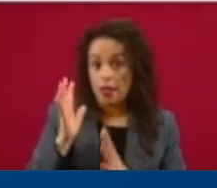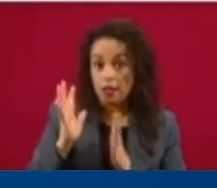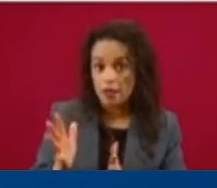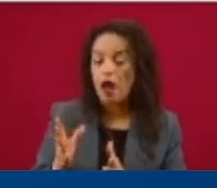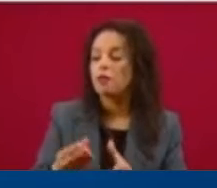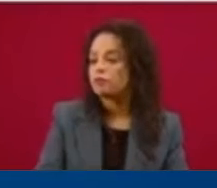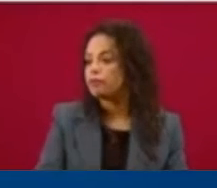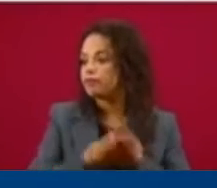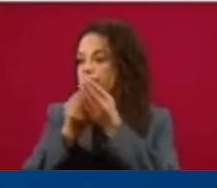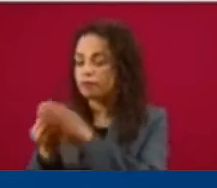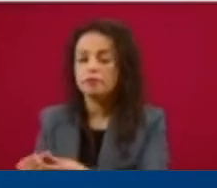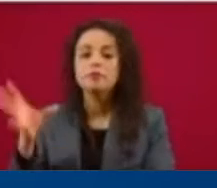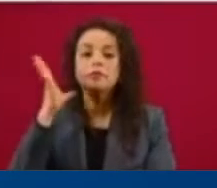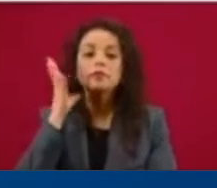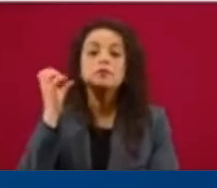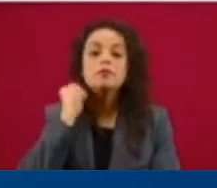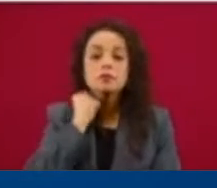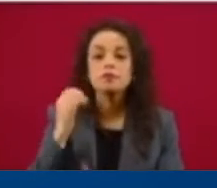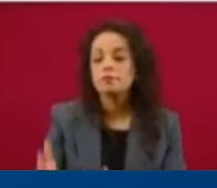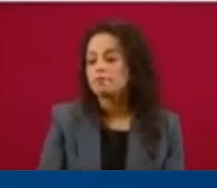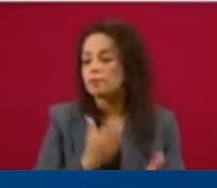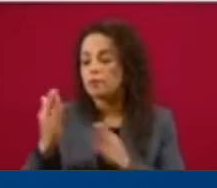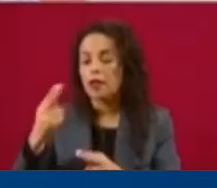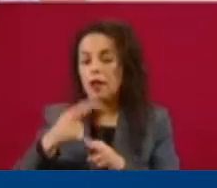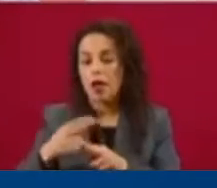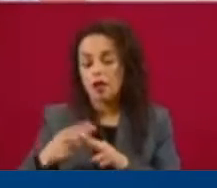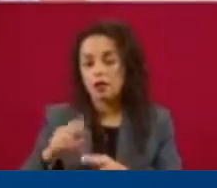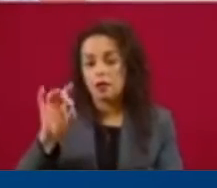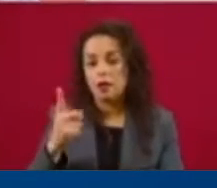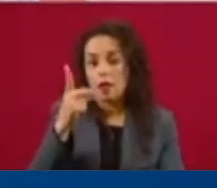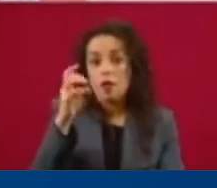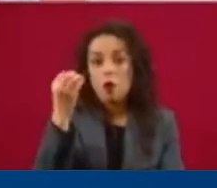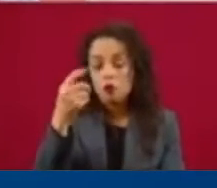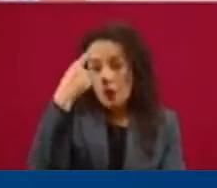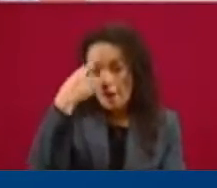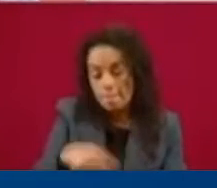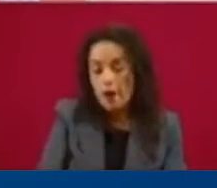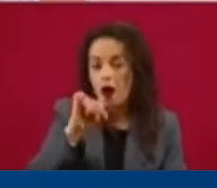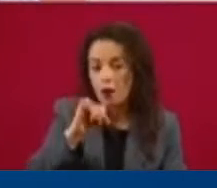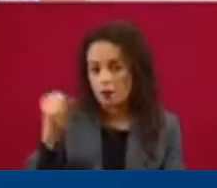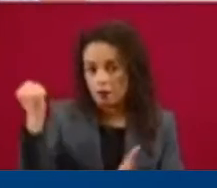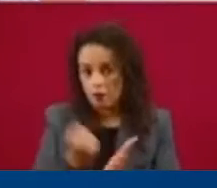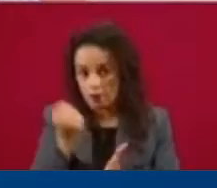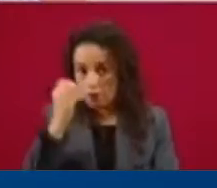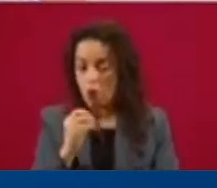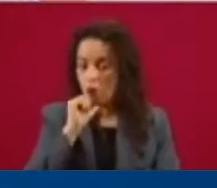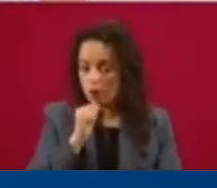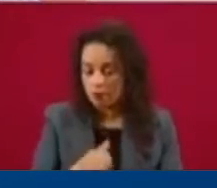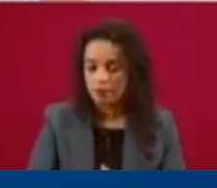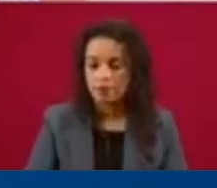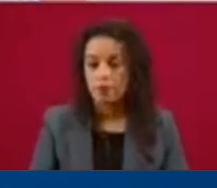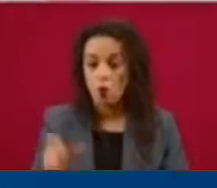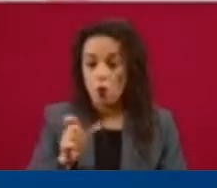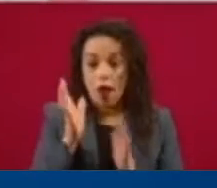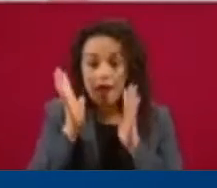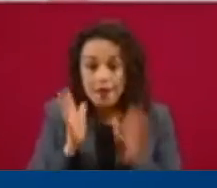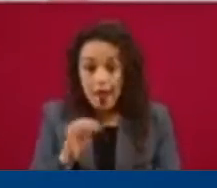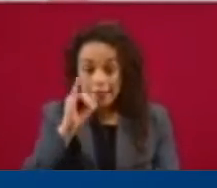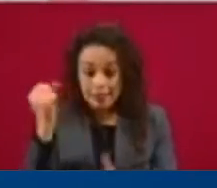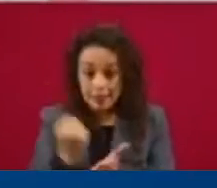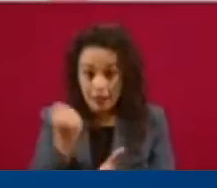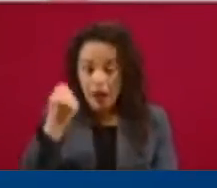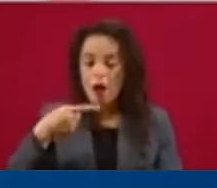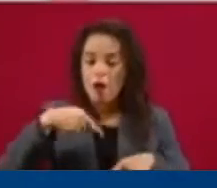del 34 por ciento con respecto al segundo trimestre de 2019 y dentro de las variables de la inversión el sector más afectado ha sido el de la